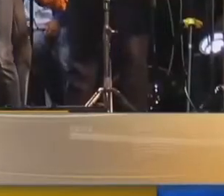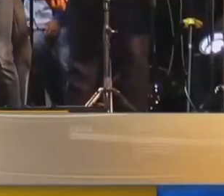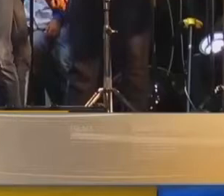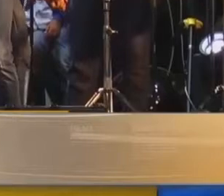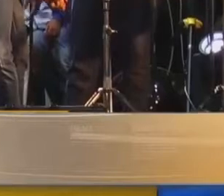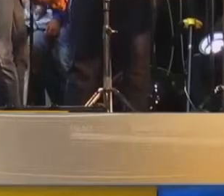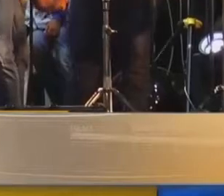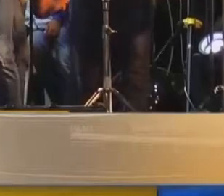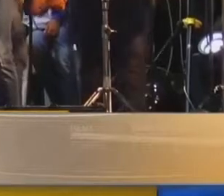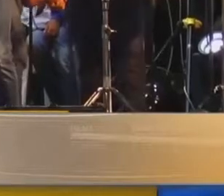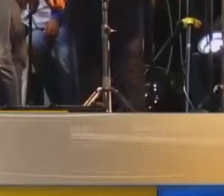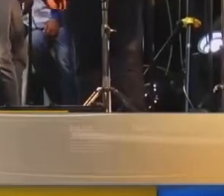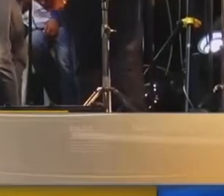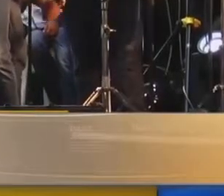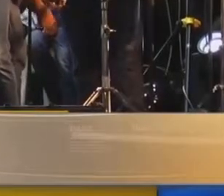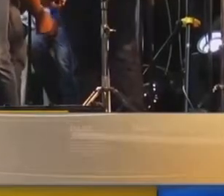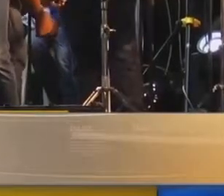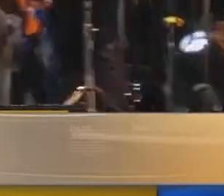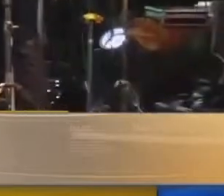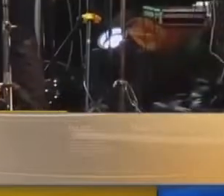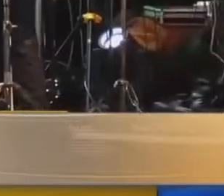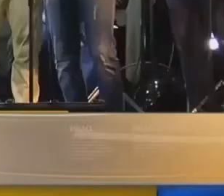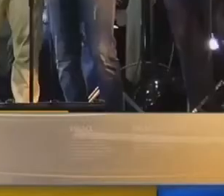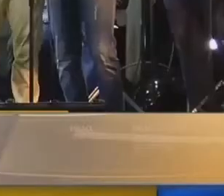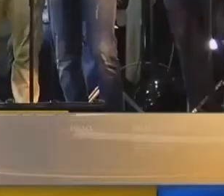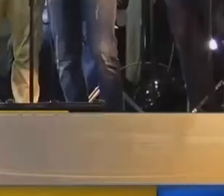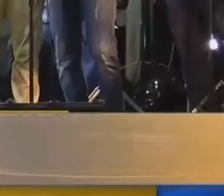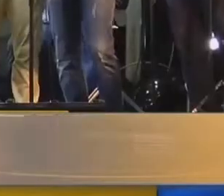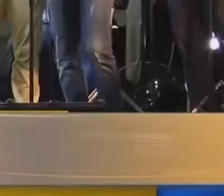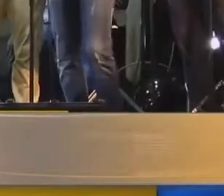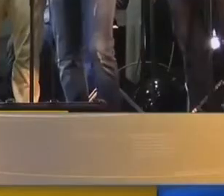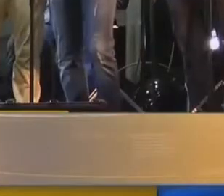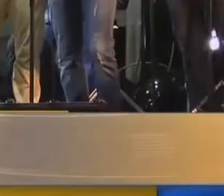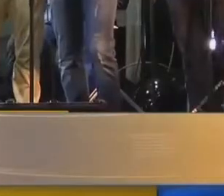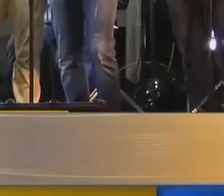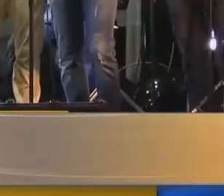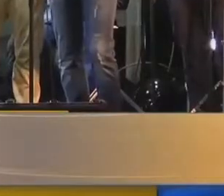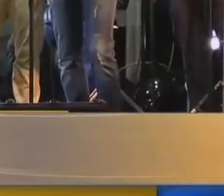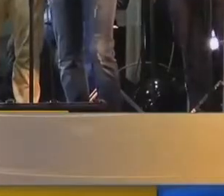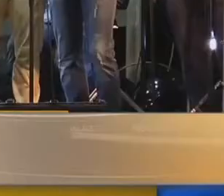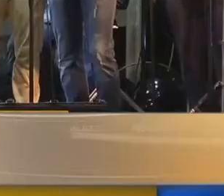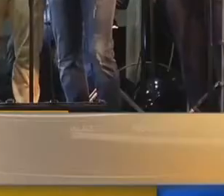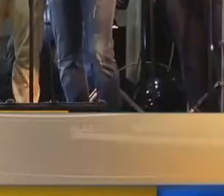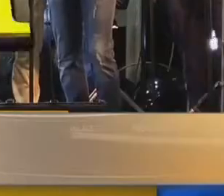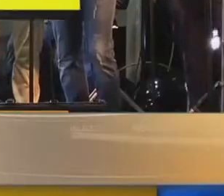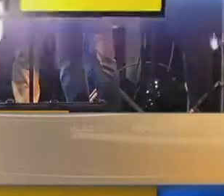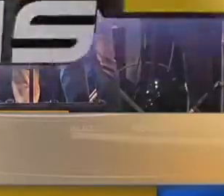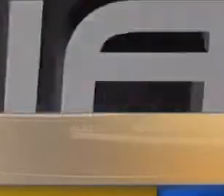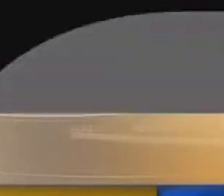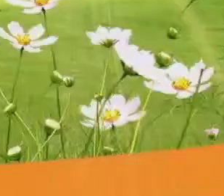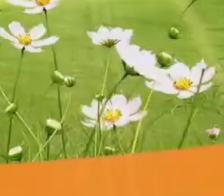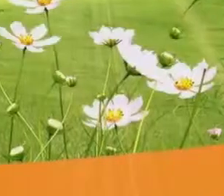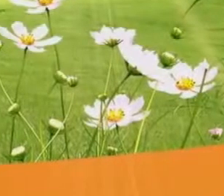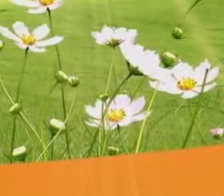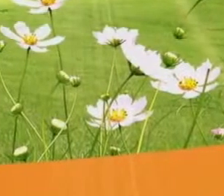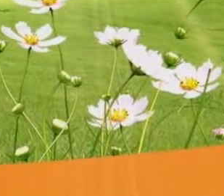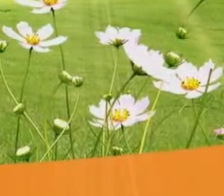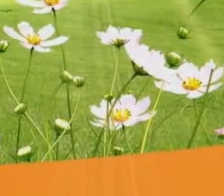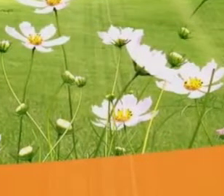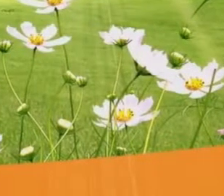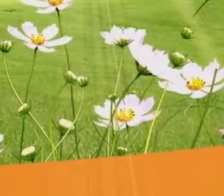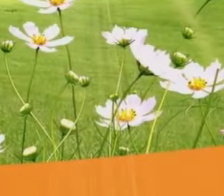en el parque ecológico del barrio el cincuentenario de la comuna 4 un cuajado y un vallenato se quedaron con los trofeos de los mejores con el